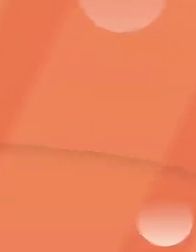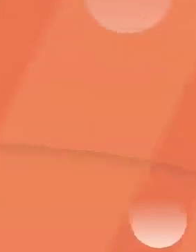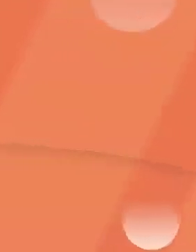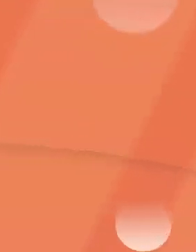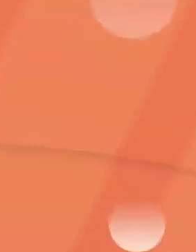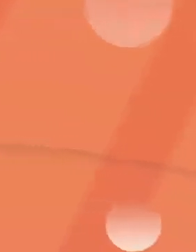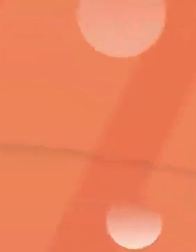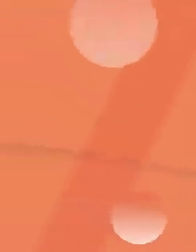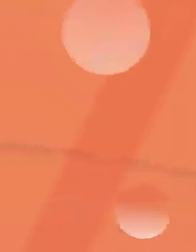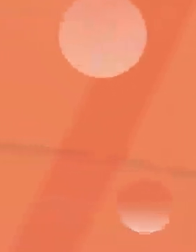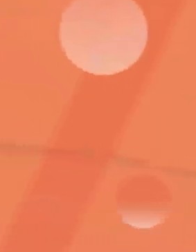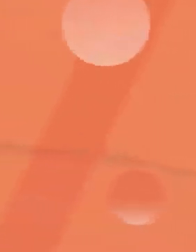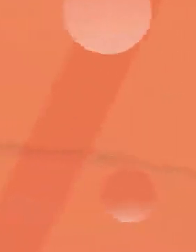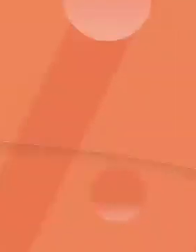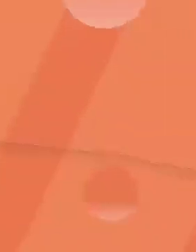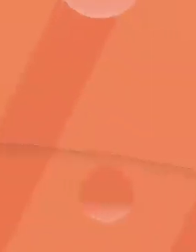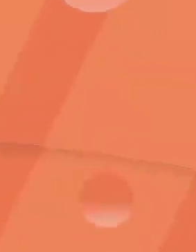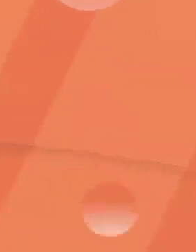¿Y los sufijos?